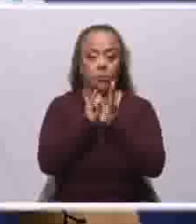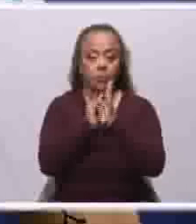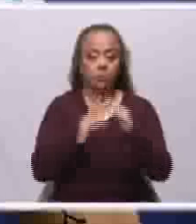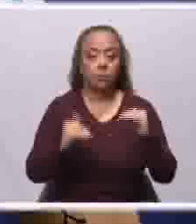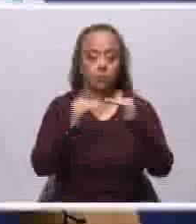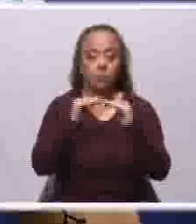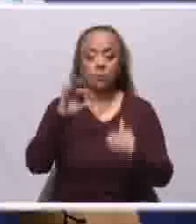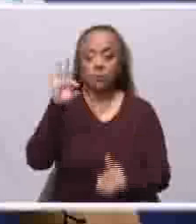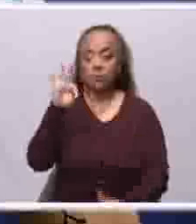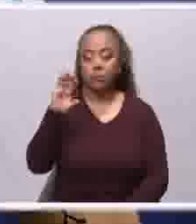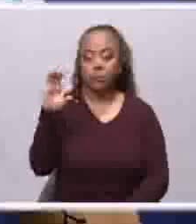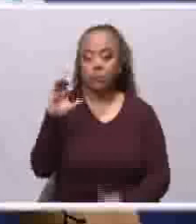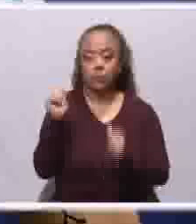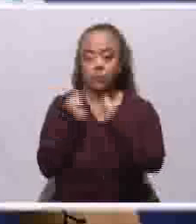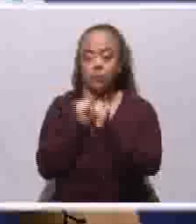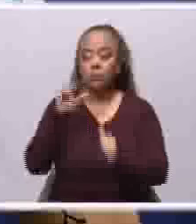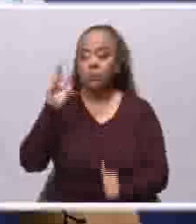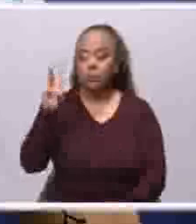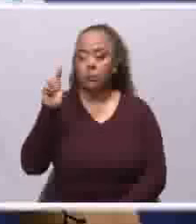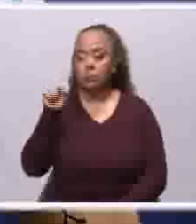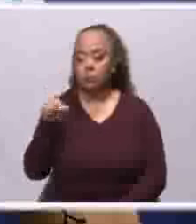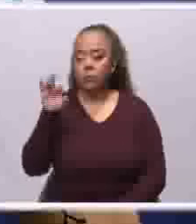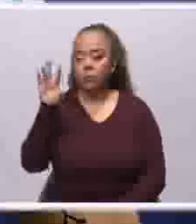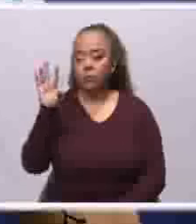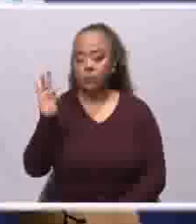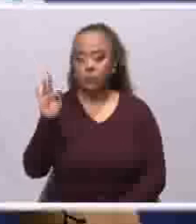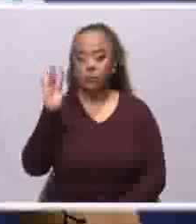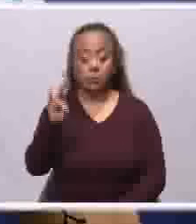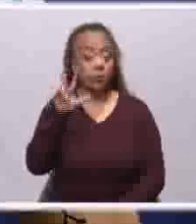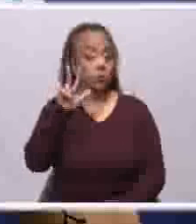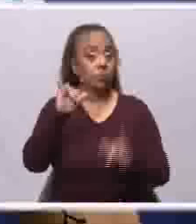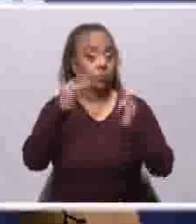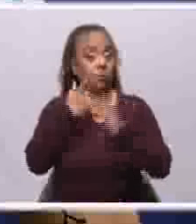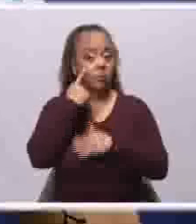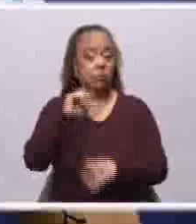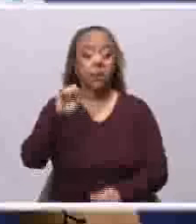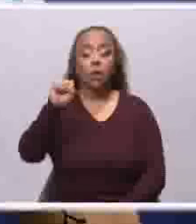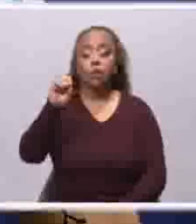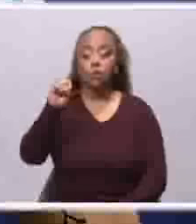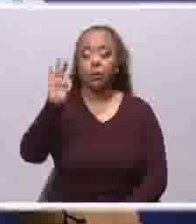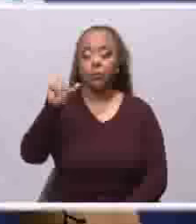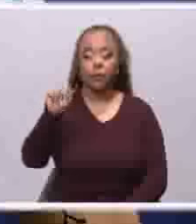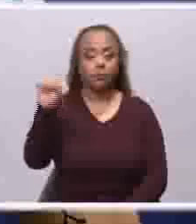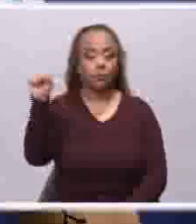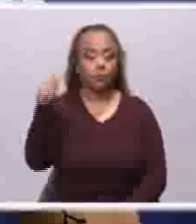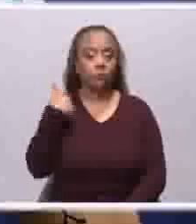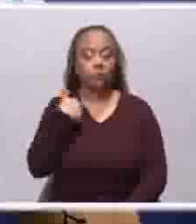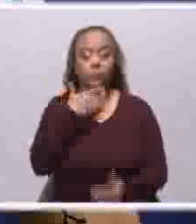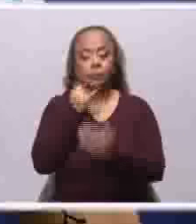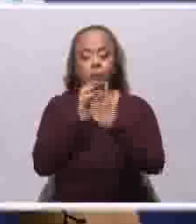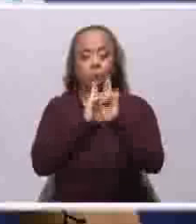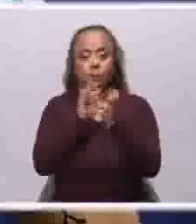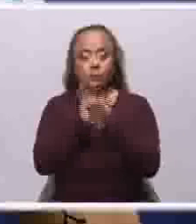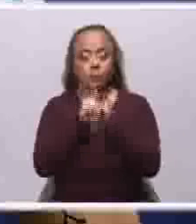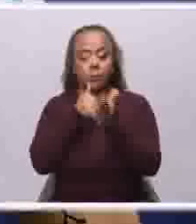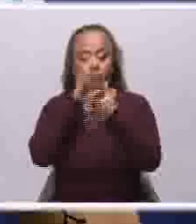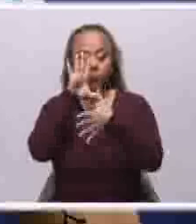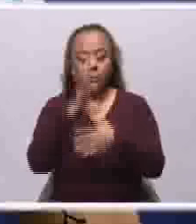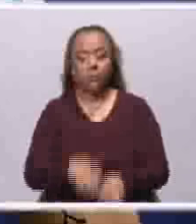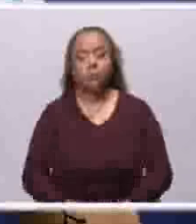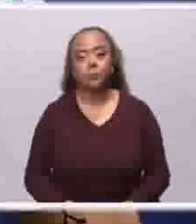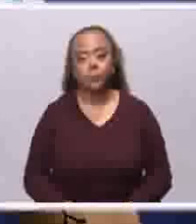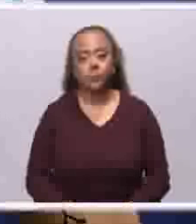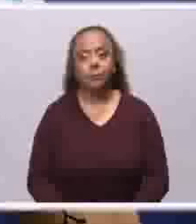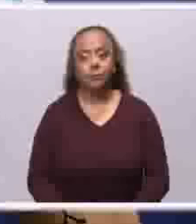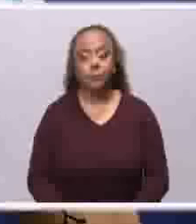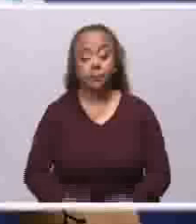Francisco calvo con 6.97 los tres jugadores que para sofa score tuvieron mejor rendimiento durante esta copa América la